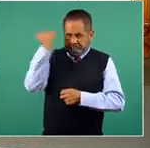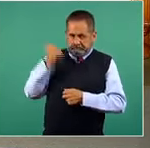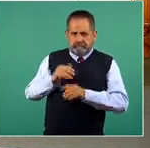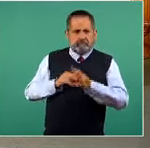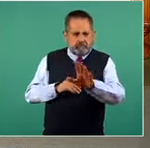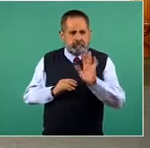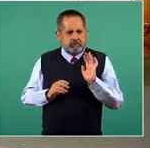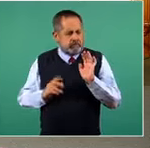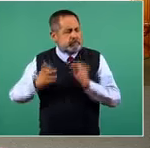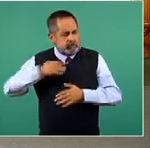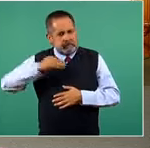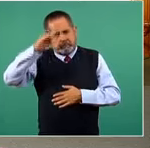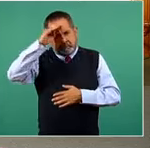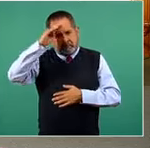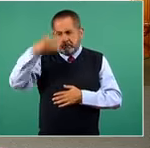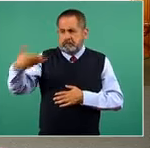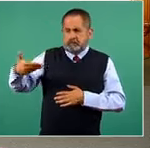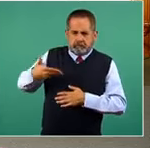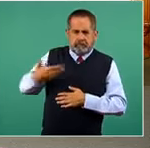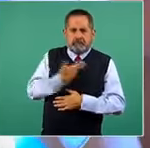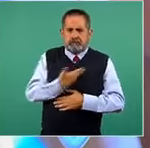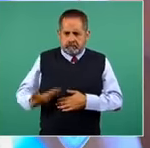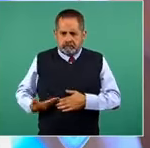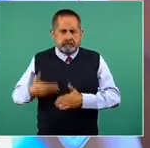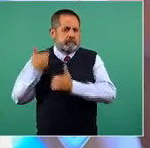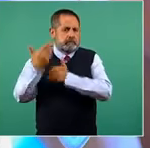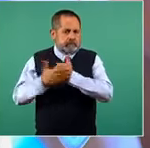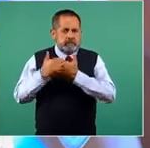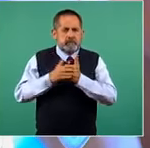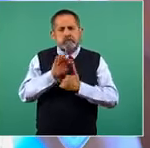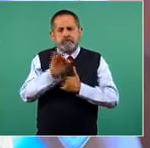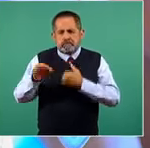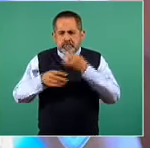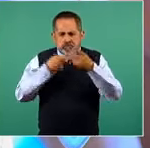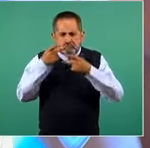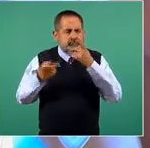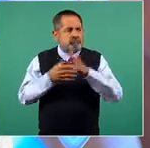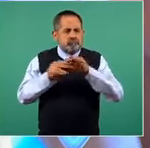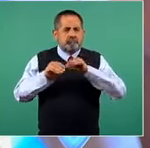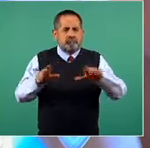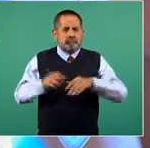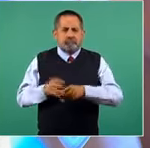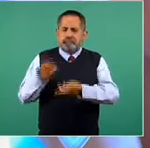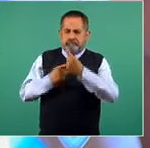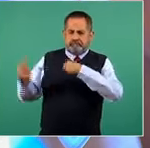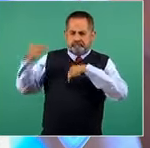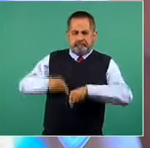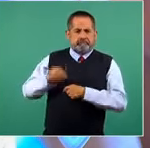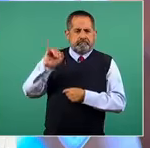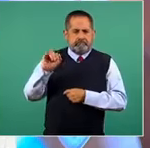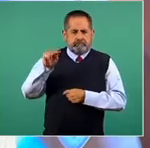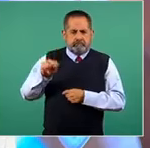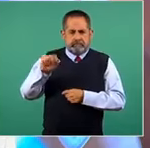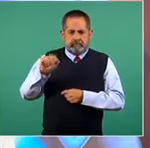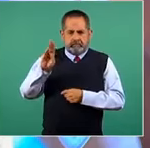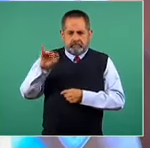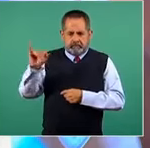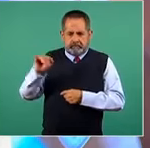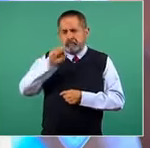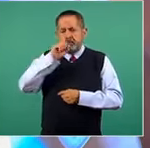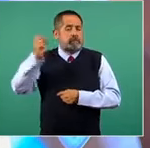Pero tenemos pensado, ya nos lo pidió el presidente, que en fecha próxima vengan los colegas del INSABI, no aquí, sino